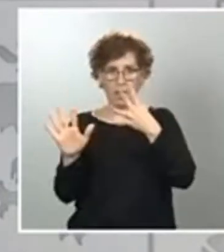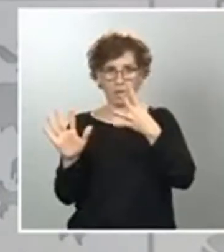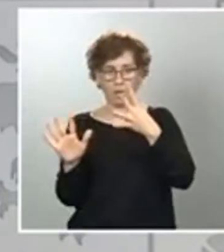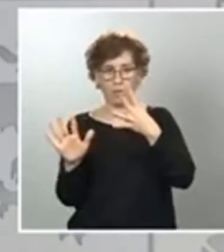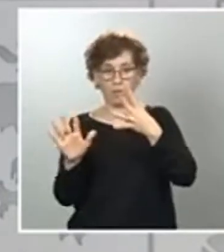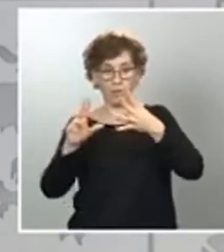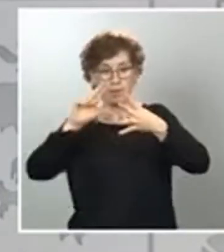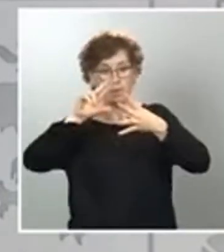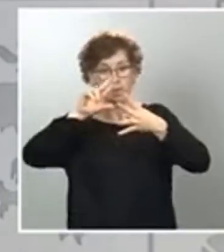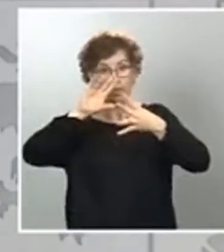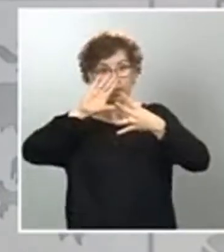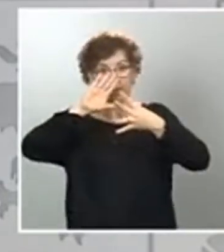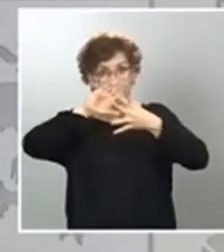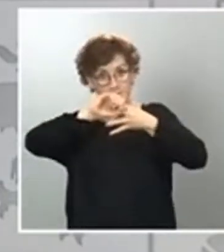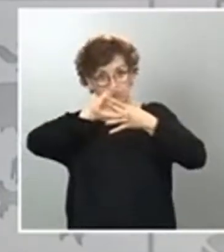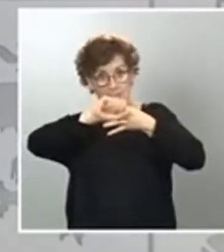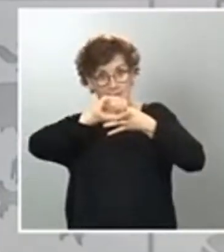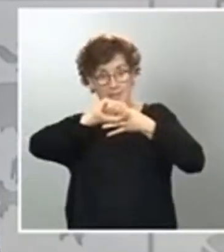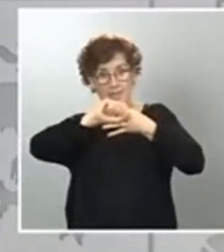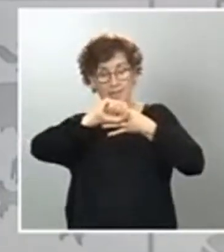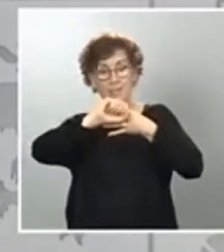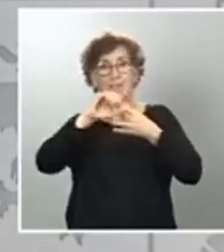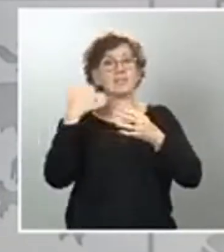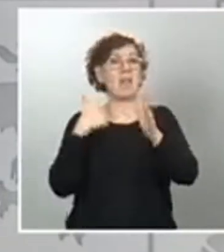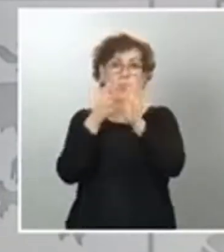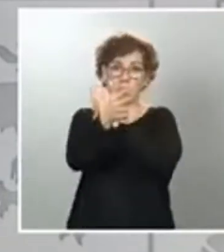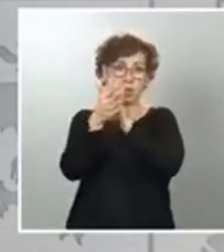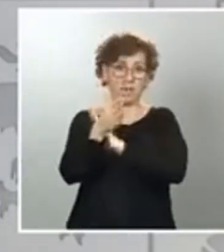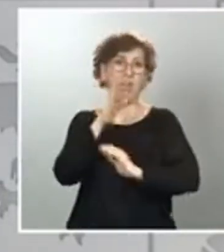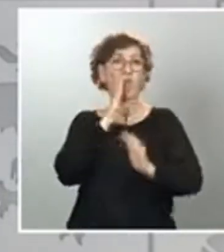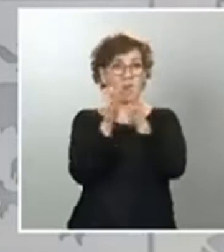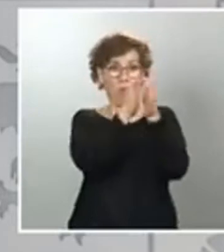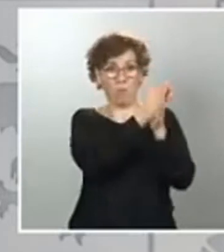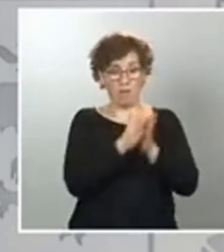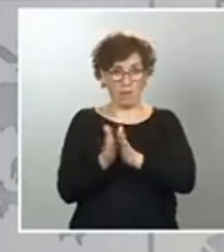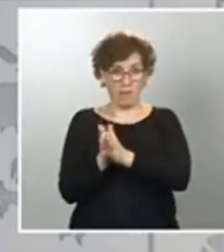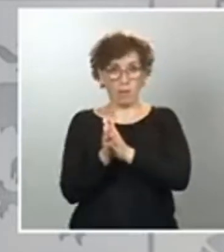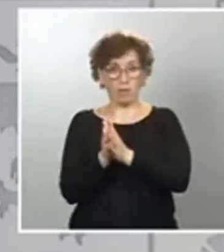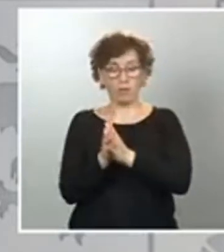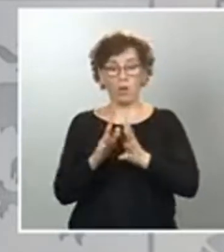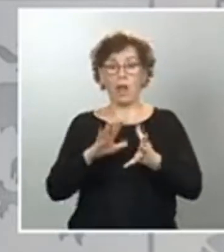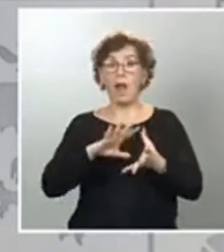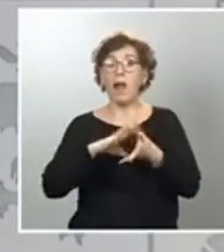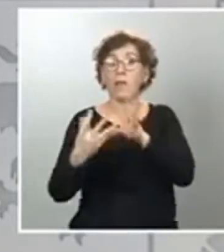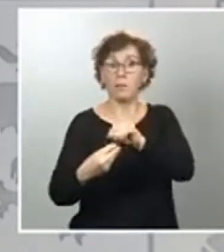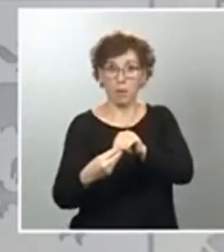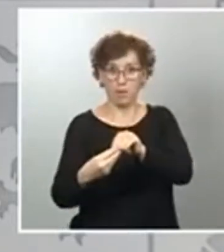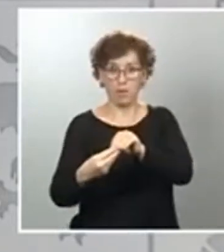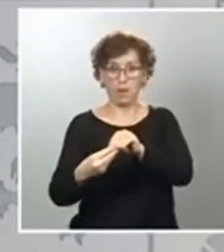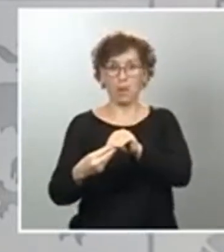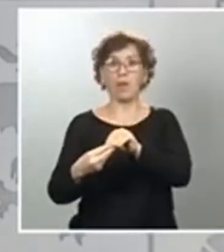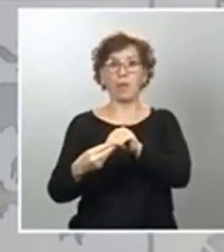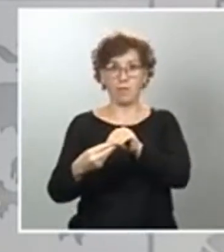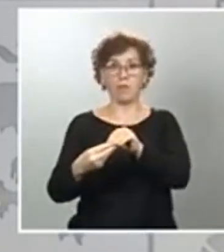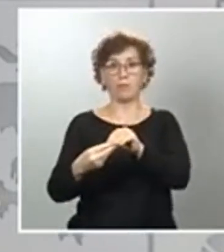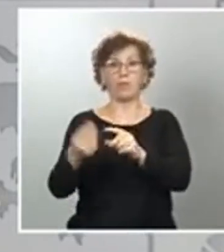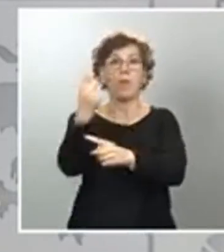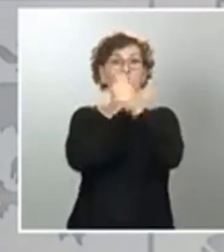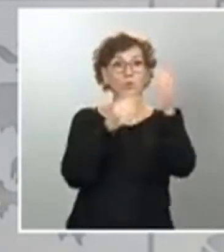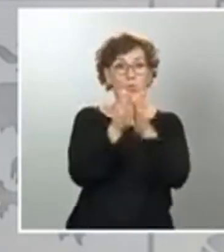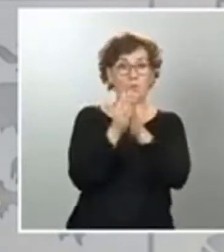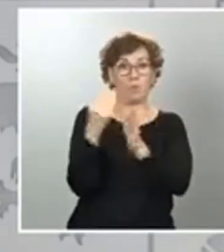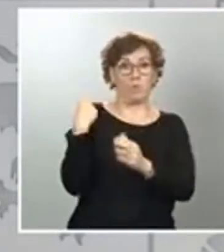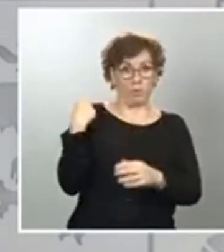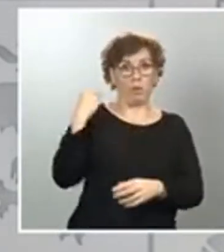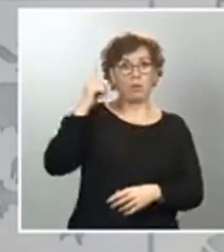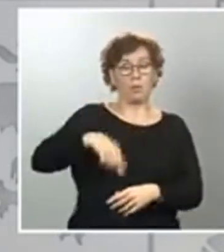ya lo he explicado en anteriores preguntas de sus colegas. La adaptabilidad, lógicamente, al hilo de las preguntas que me hacían también sus colegas, porque no